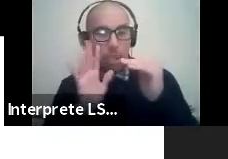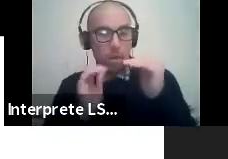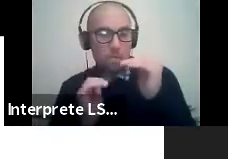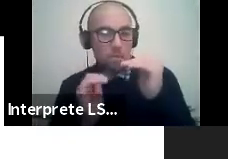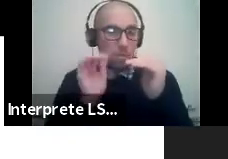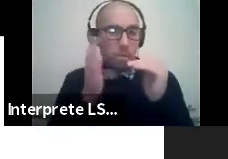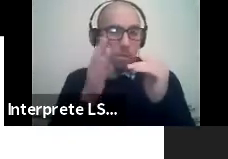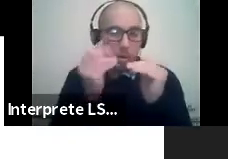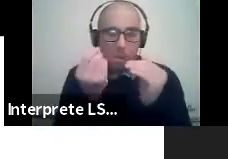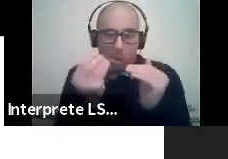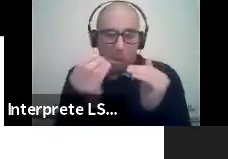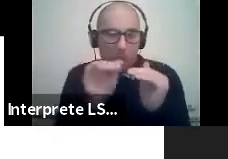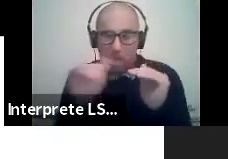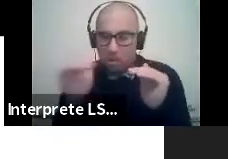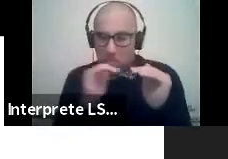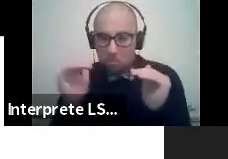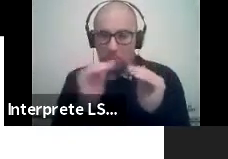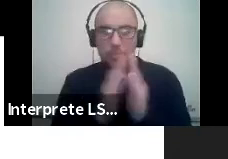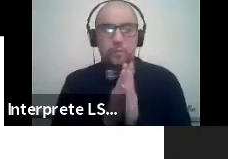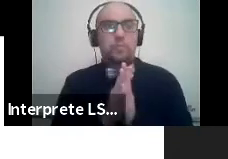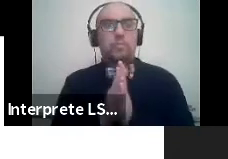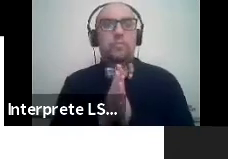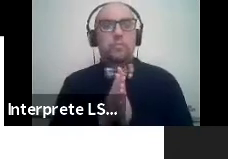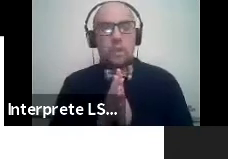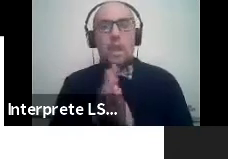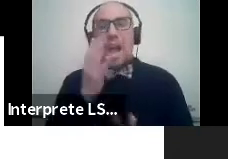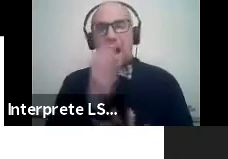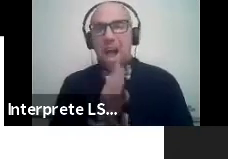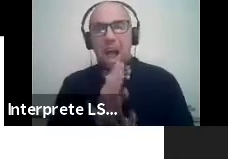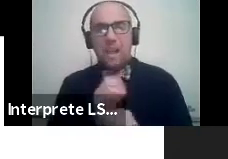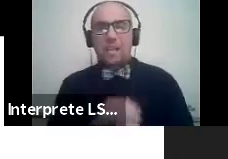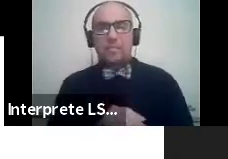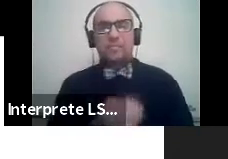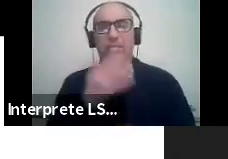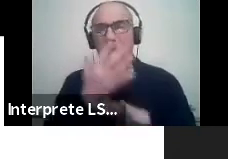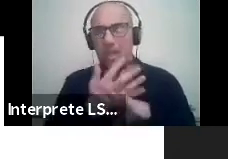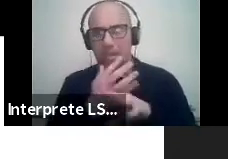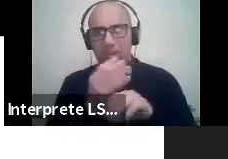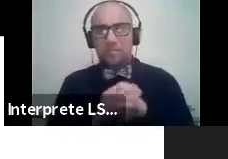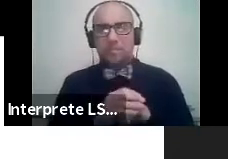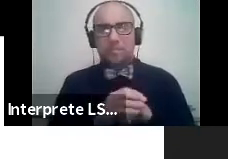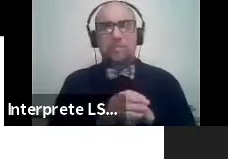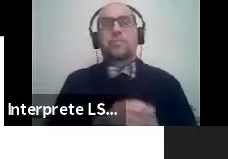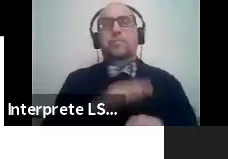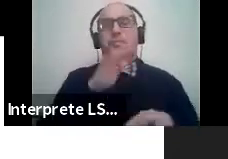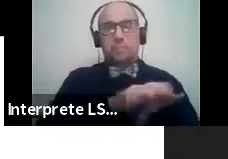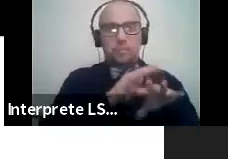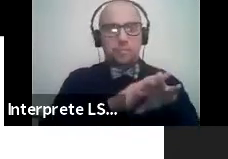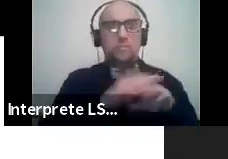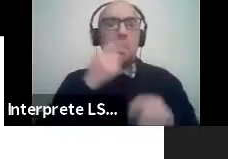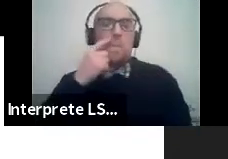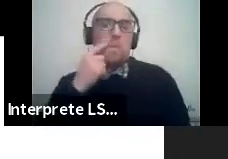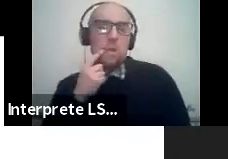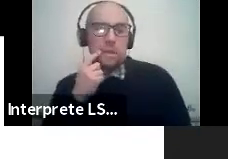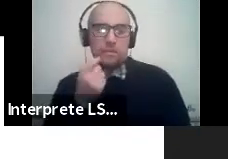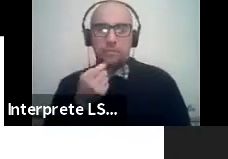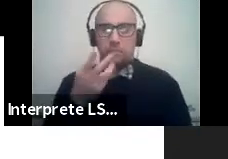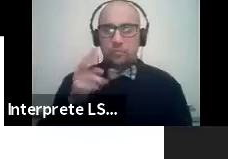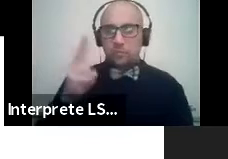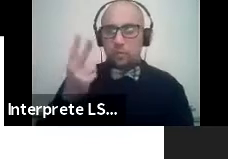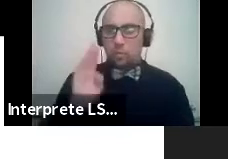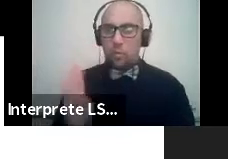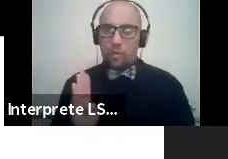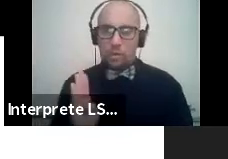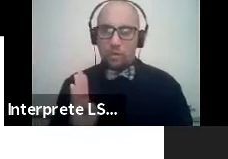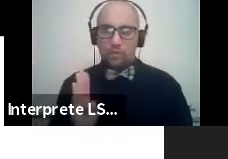matemática entre hombres y mujeres, sí aparecen estos estereotipos que dicen que la matemática es más masculina en segundo básico, tanto